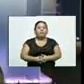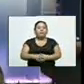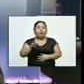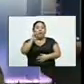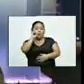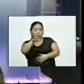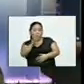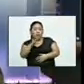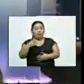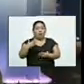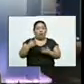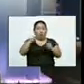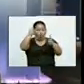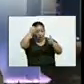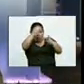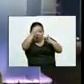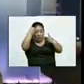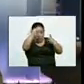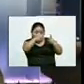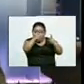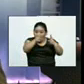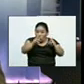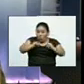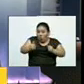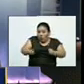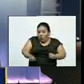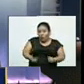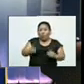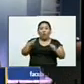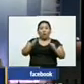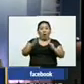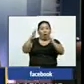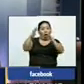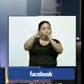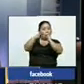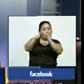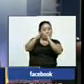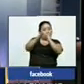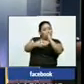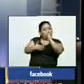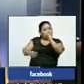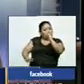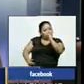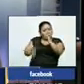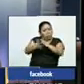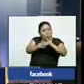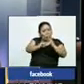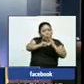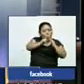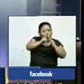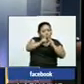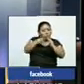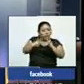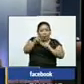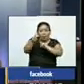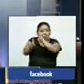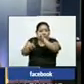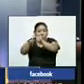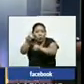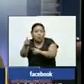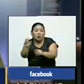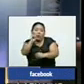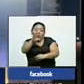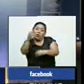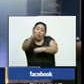las críticas que llegan desde dentro del mismo gobierno, la Casa Blanca guarda silencio. Y ante nuestras consultas nos refiere al